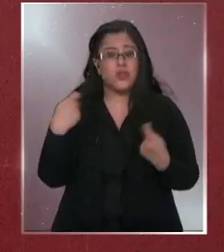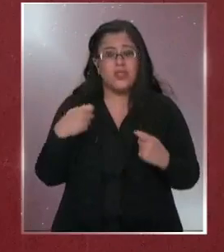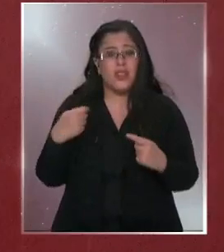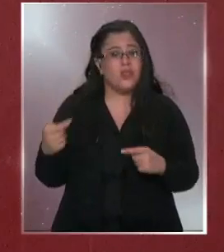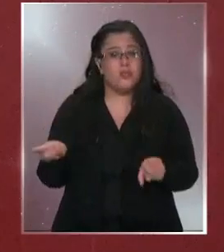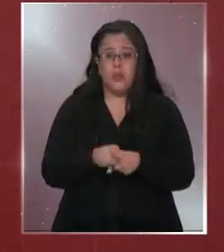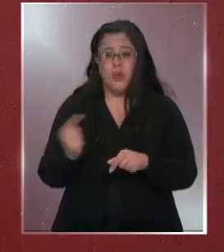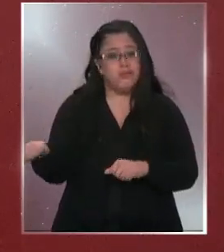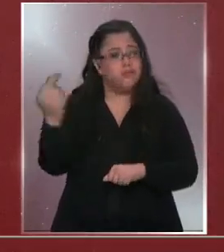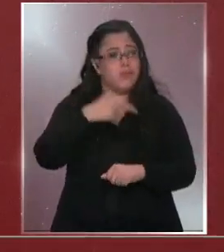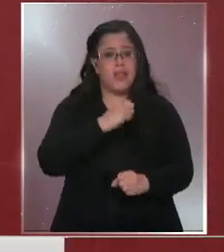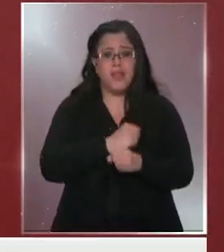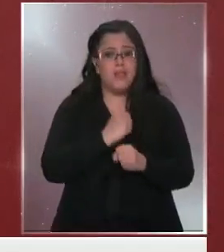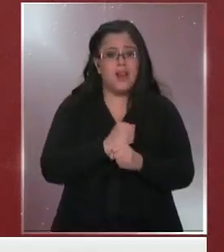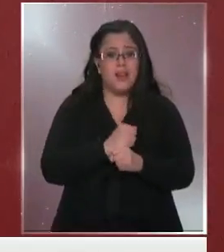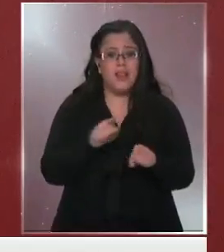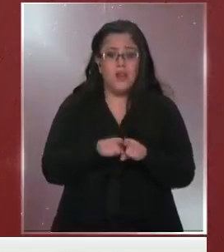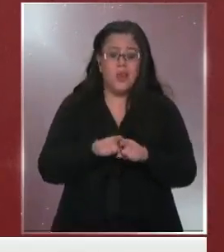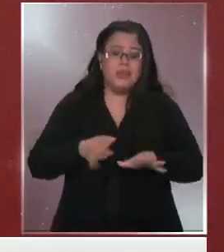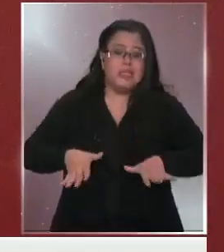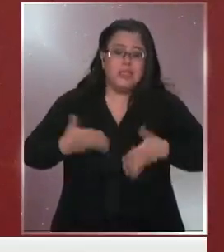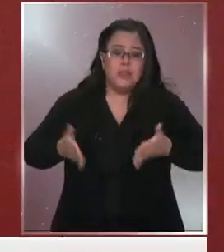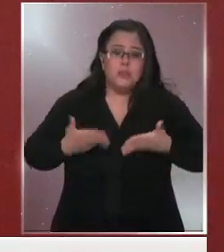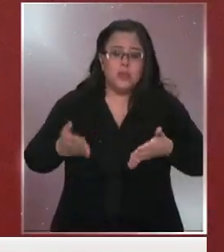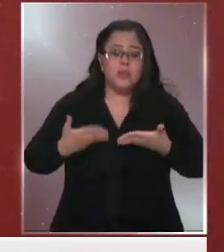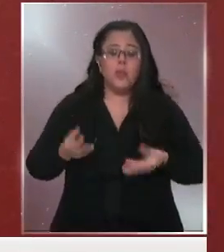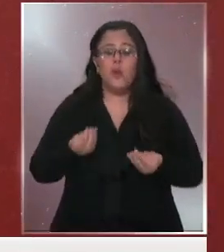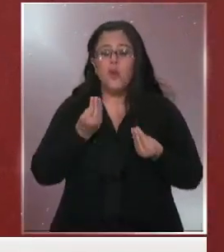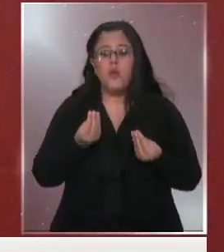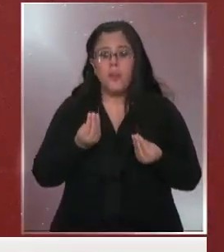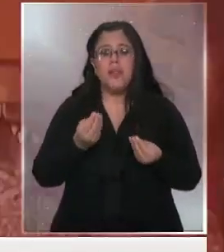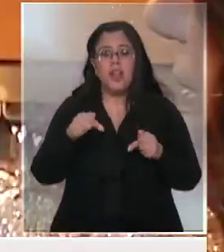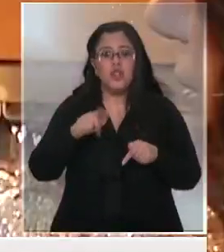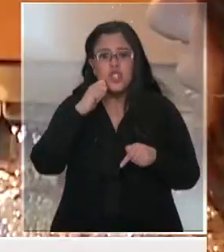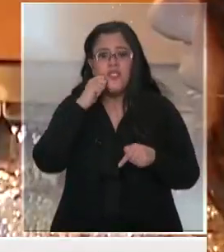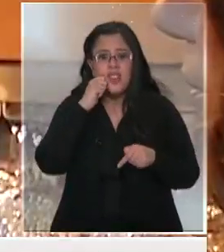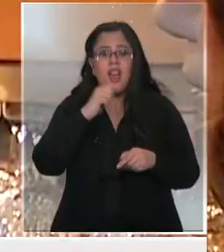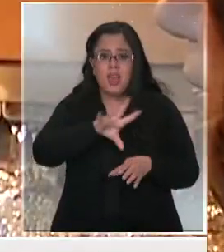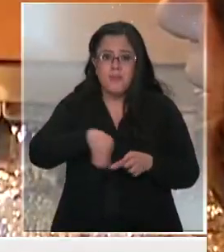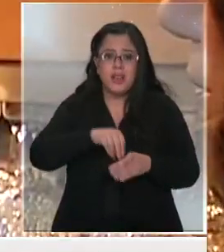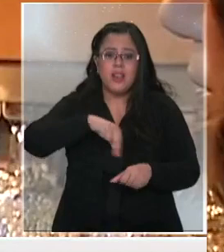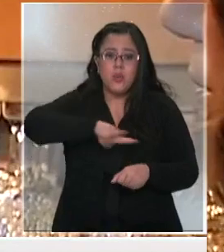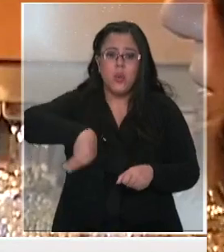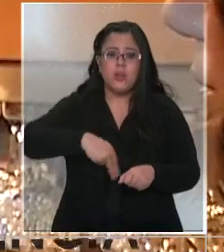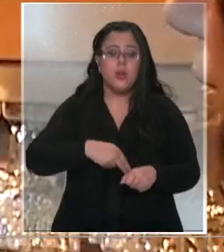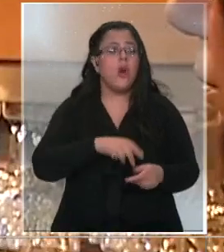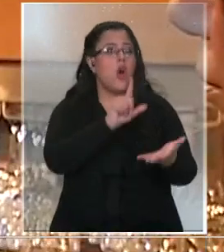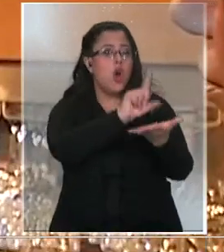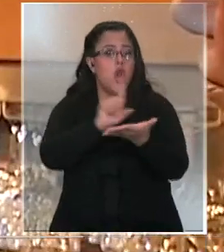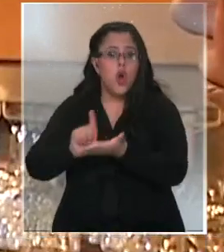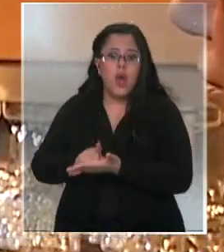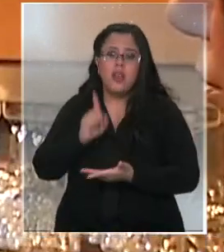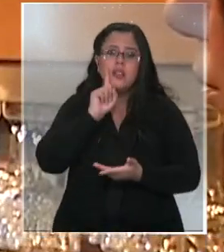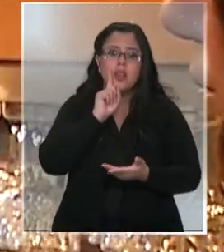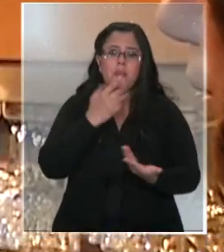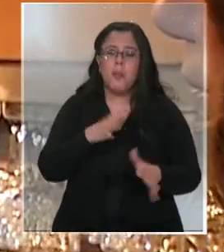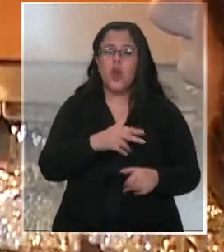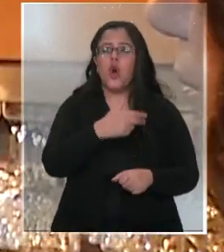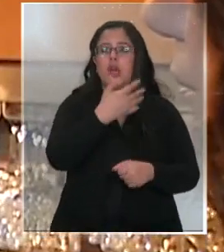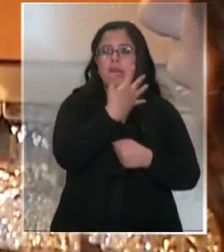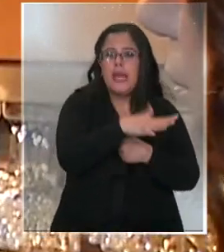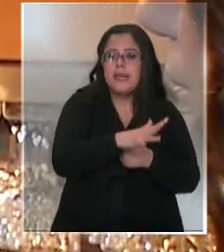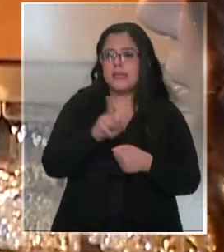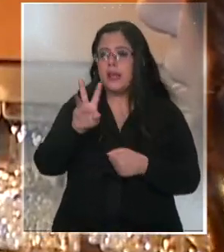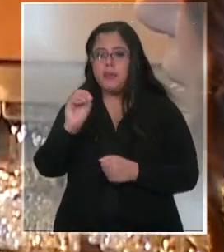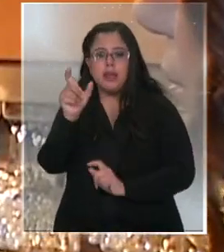poco, con todas las ganas, pues porque obviamente esto es nuestro sustento. Cada local tiene en promedio entre 15 y 20 empleados y